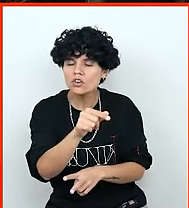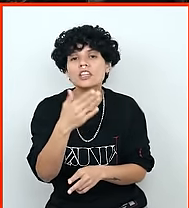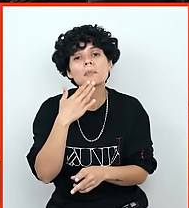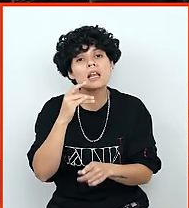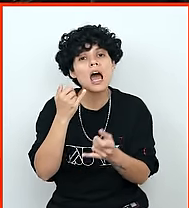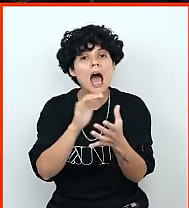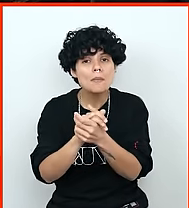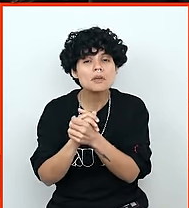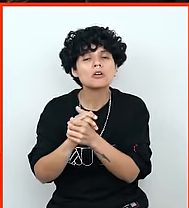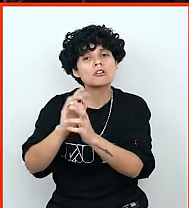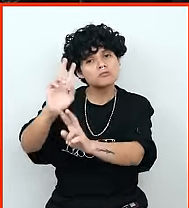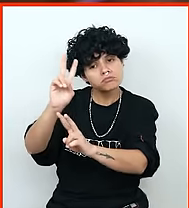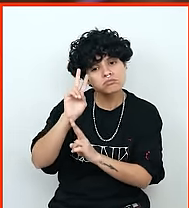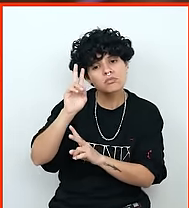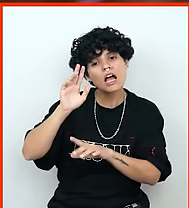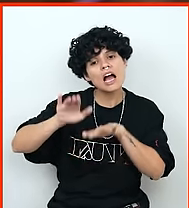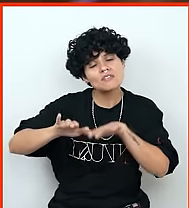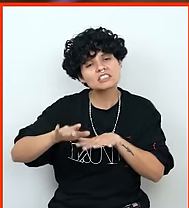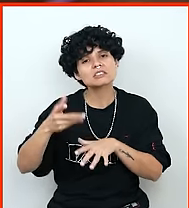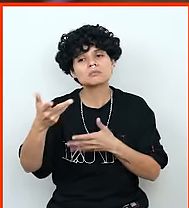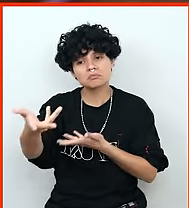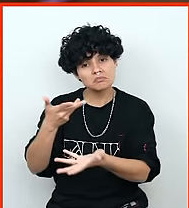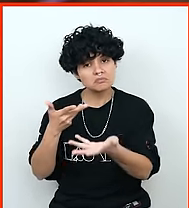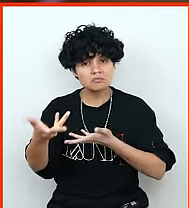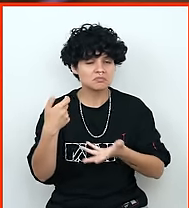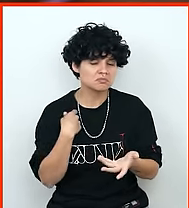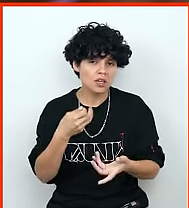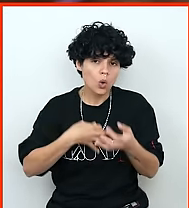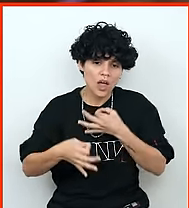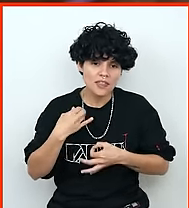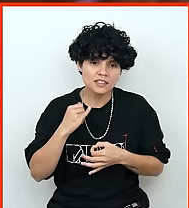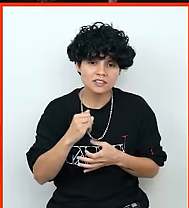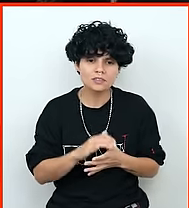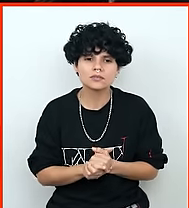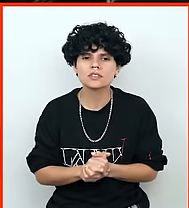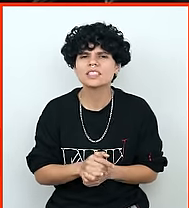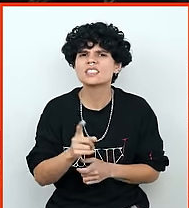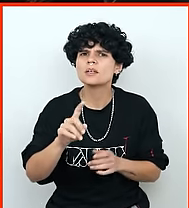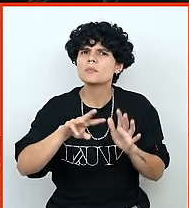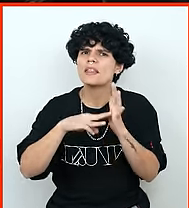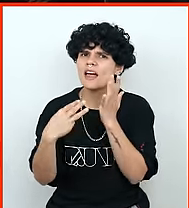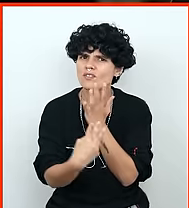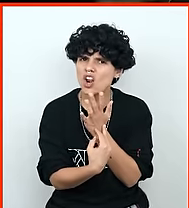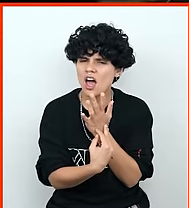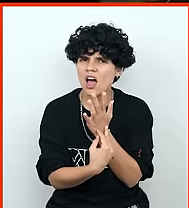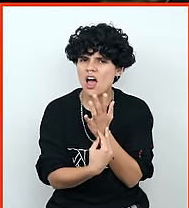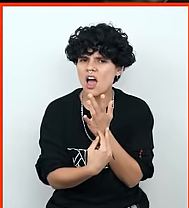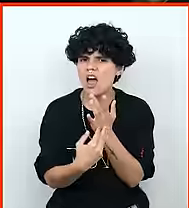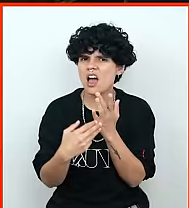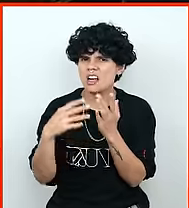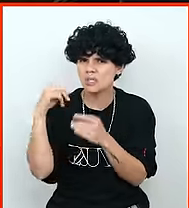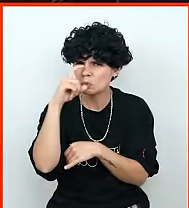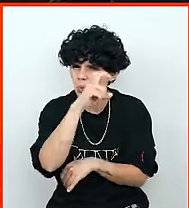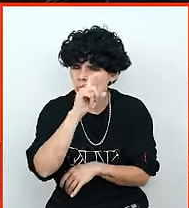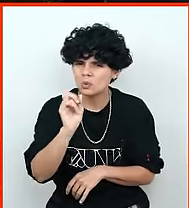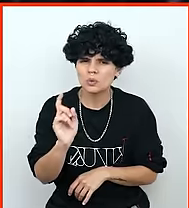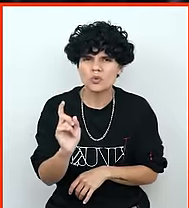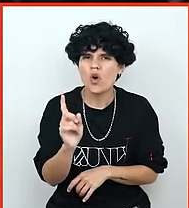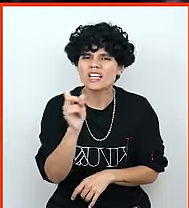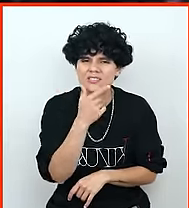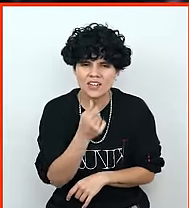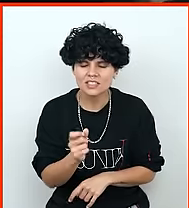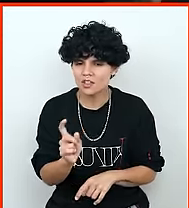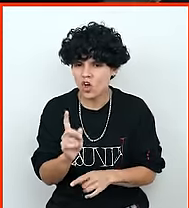me lo dicen, pues eso es lo bacán. Porque tus amigos también... Hay un feedback dentro de eso, pues, ¿cachai? ¿De esta metáfora compleja cuesta hacerla, po? ¿Cuesta? ¿No es fácil?